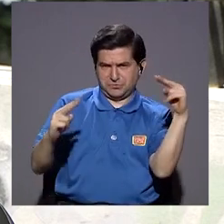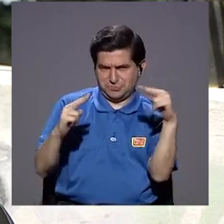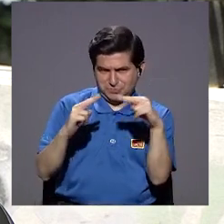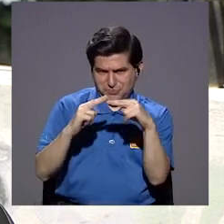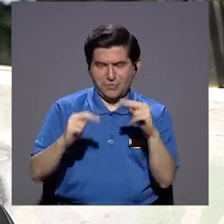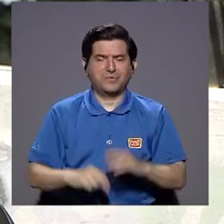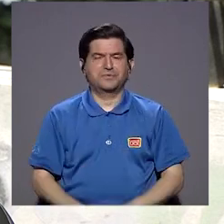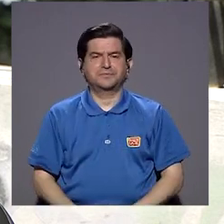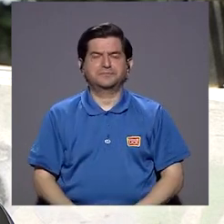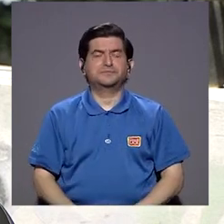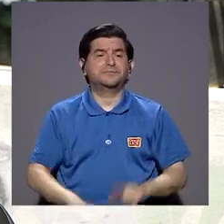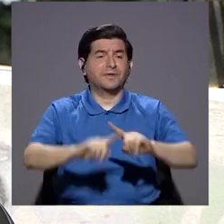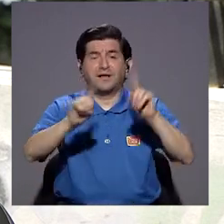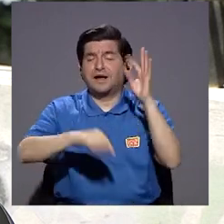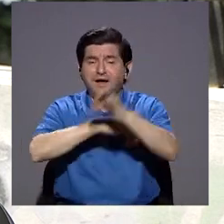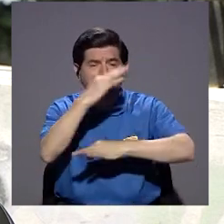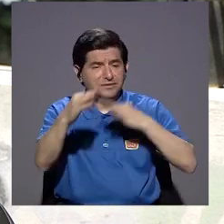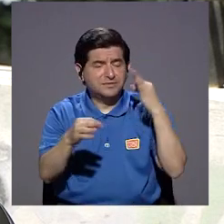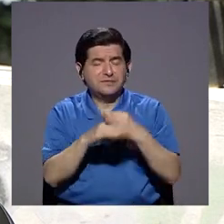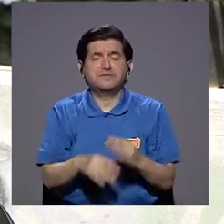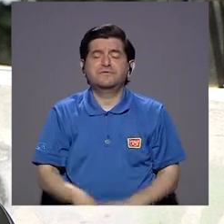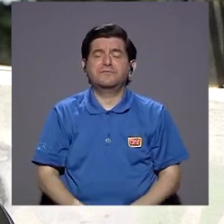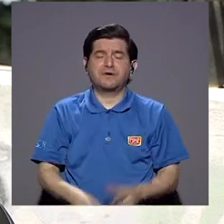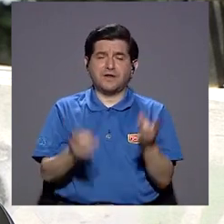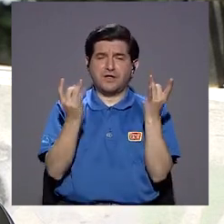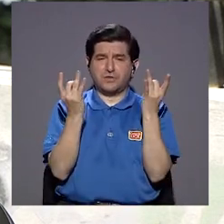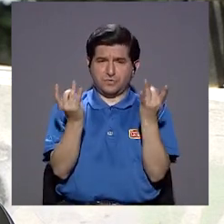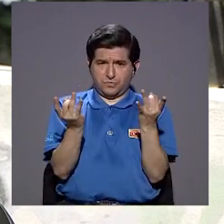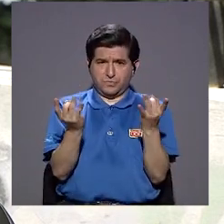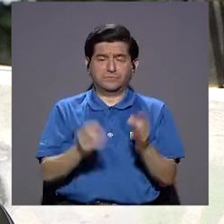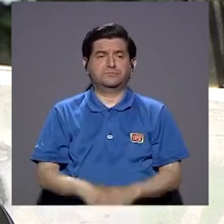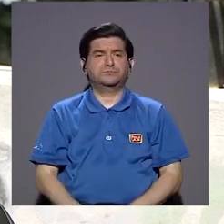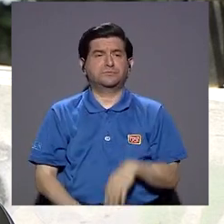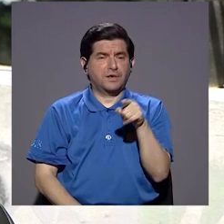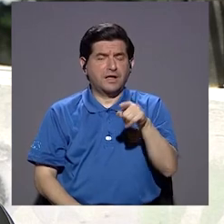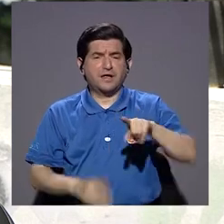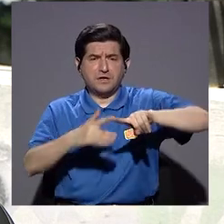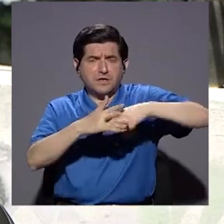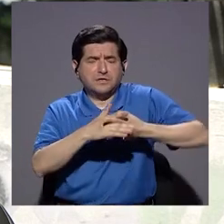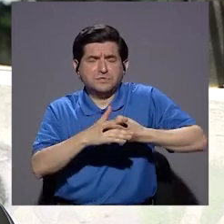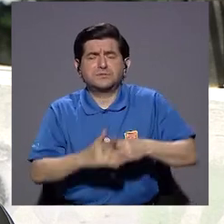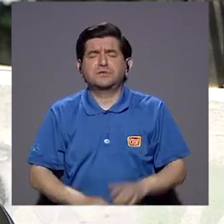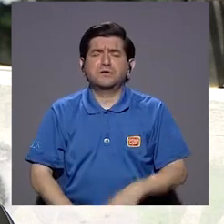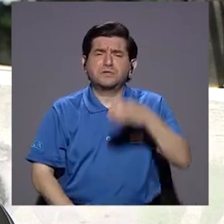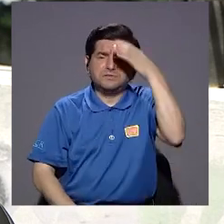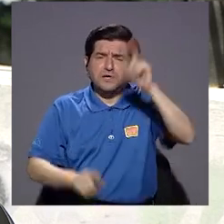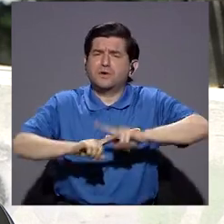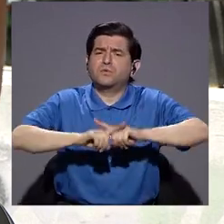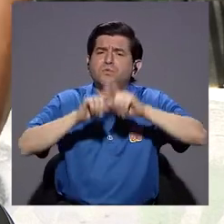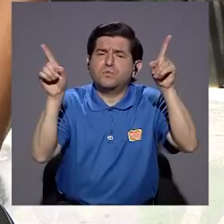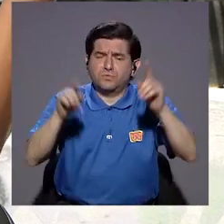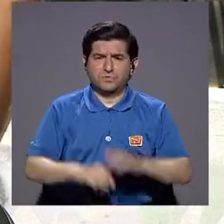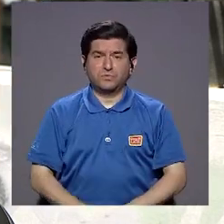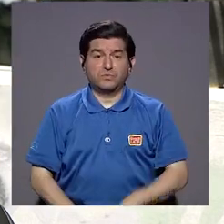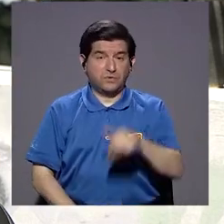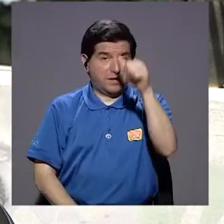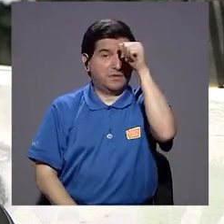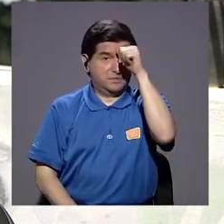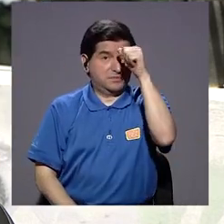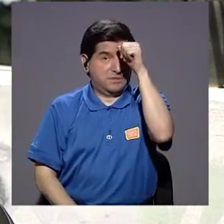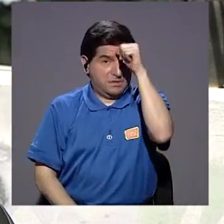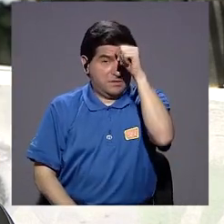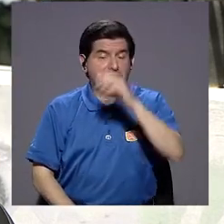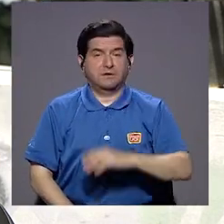sino que hay diferentes tipos de yoga que, bueno, provienen de una cultura muy distinta, ¿no? Provienen de la